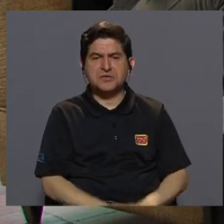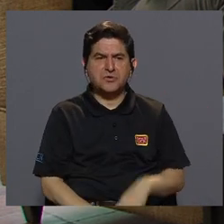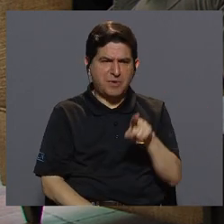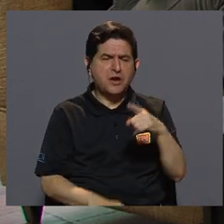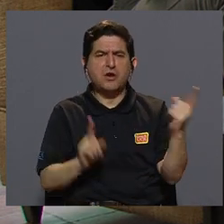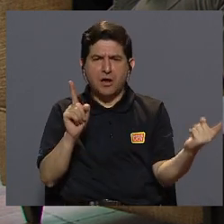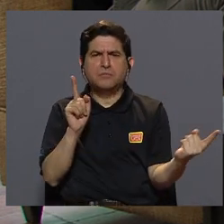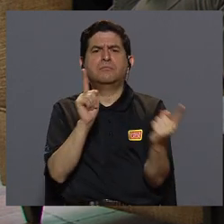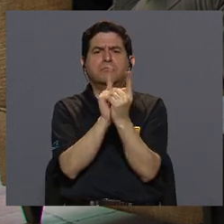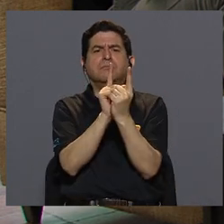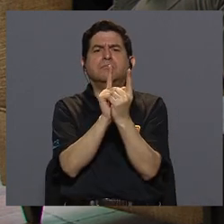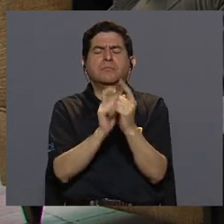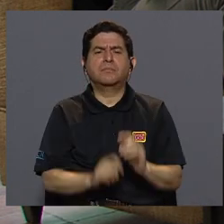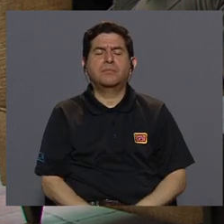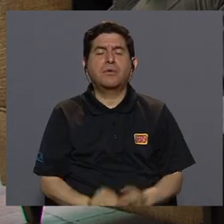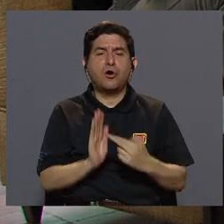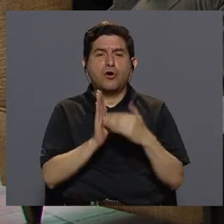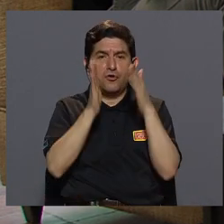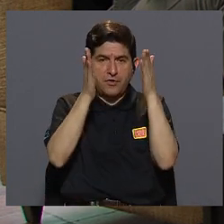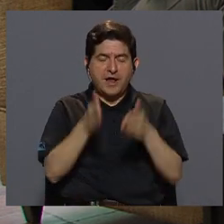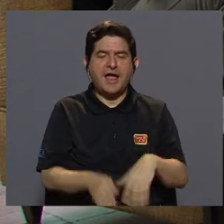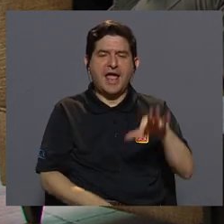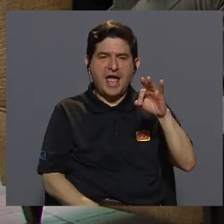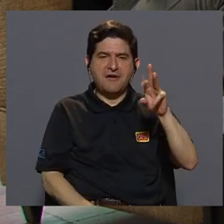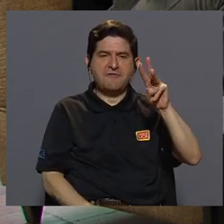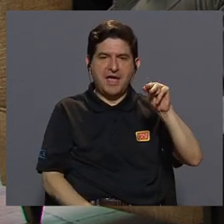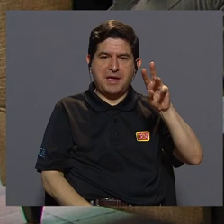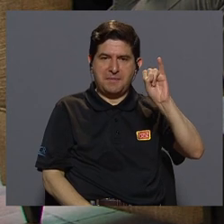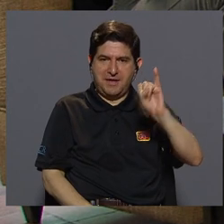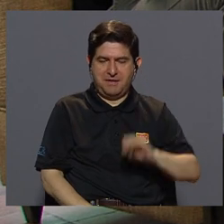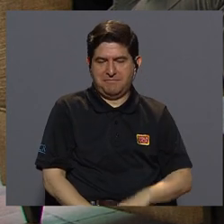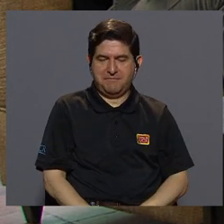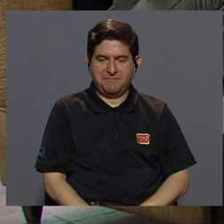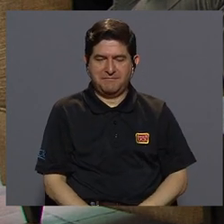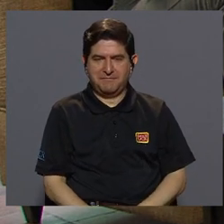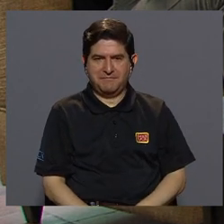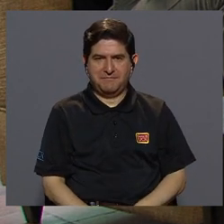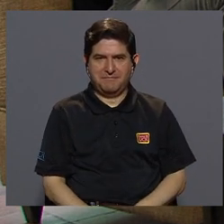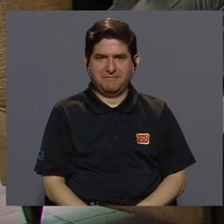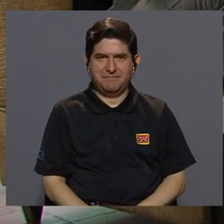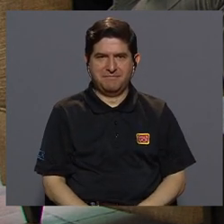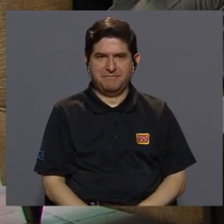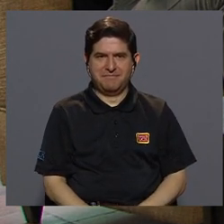se topó con el representante del Fondo Monetario,